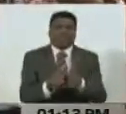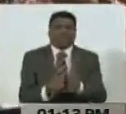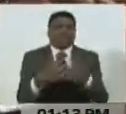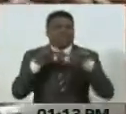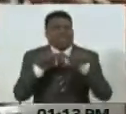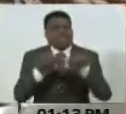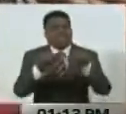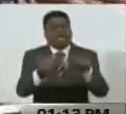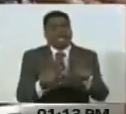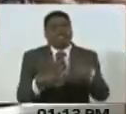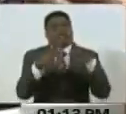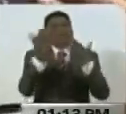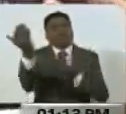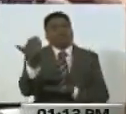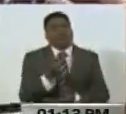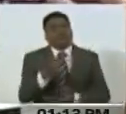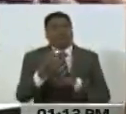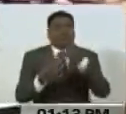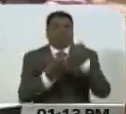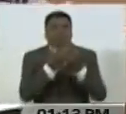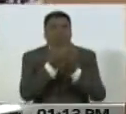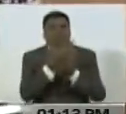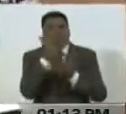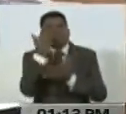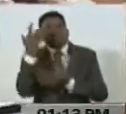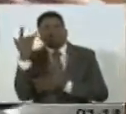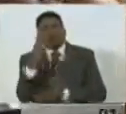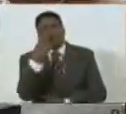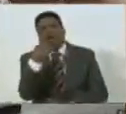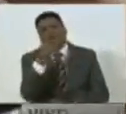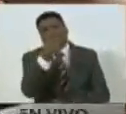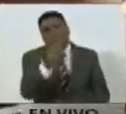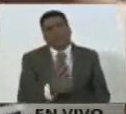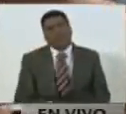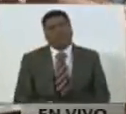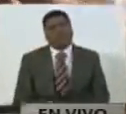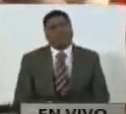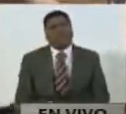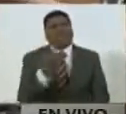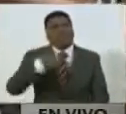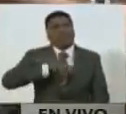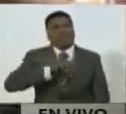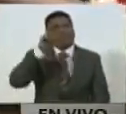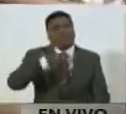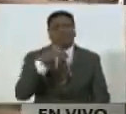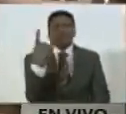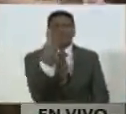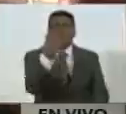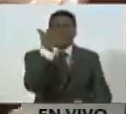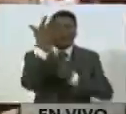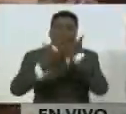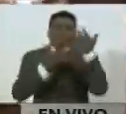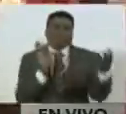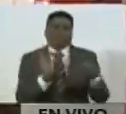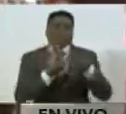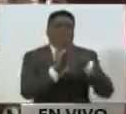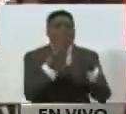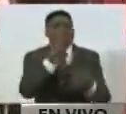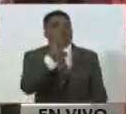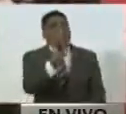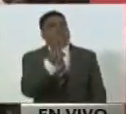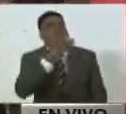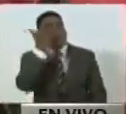llegando compañeros, siguen llegando los claveles, sigue llegando el pueblo. Aquí estamos, somos una sola canción, somos un solo